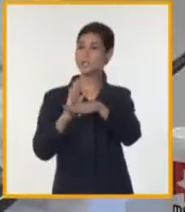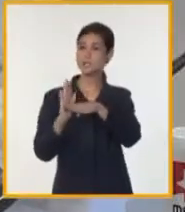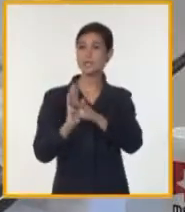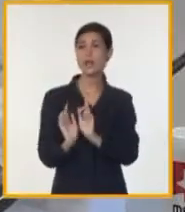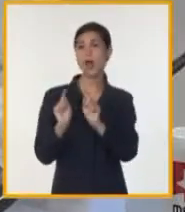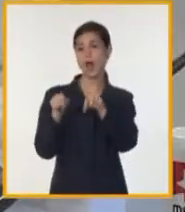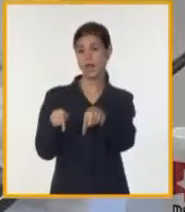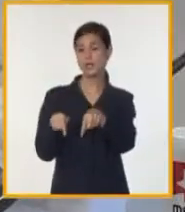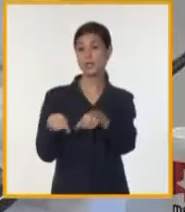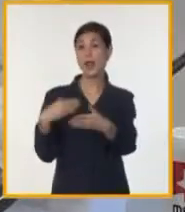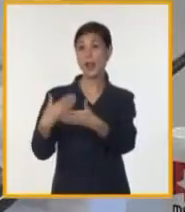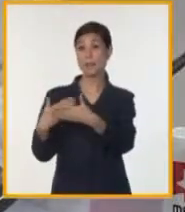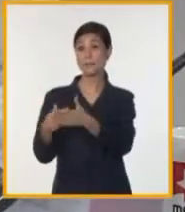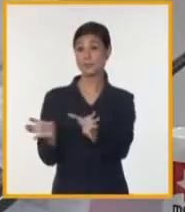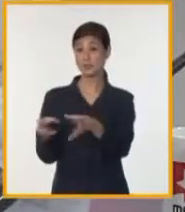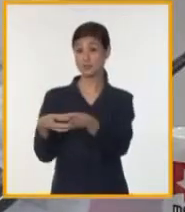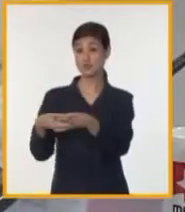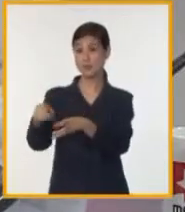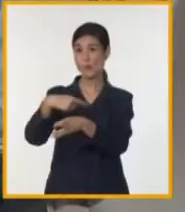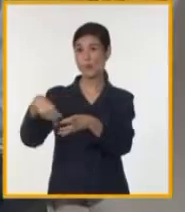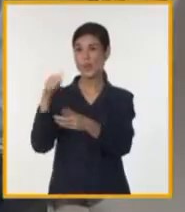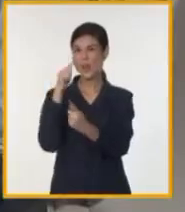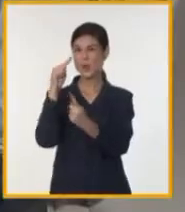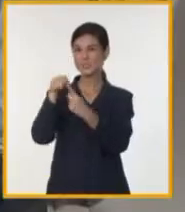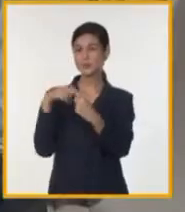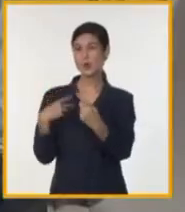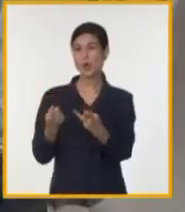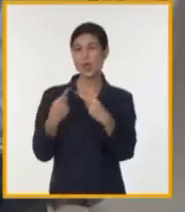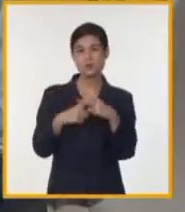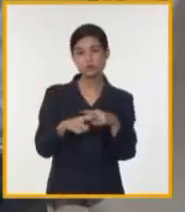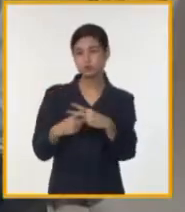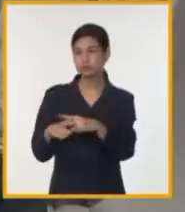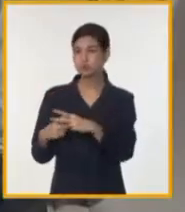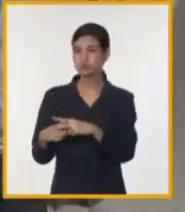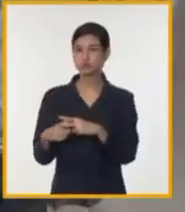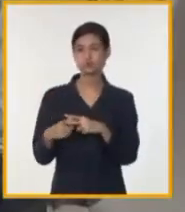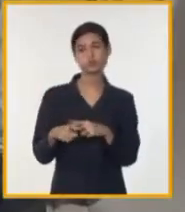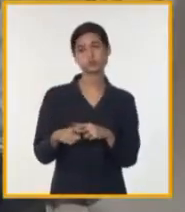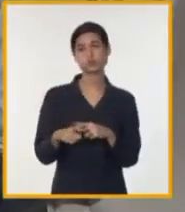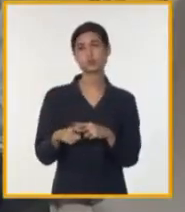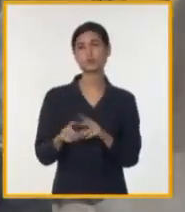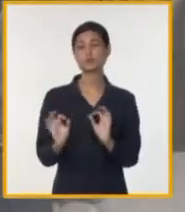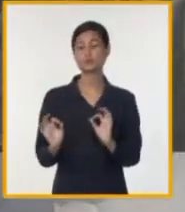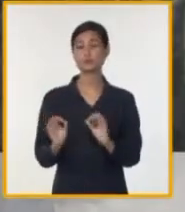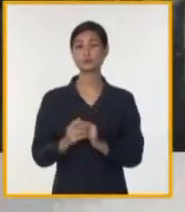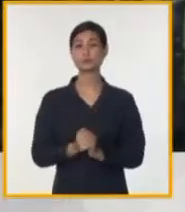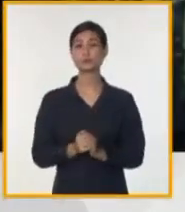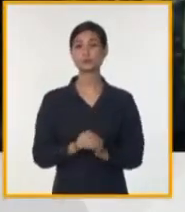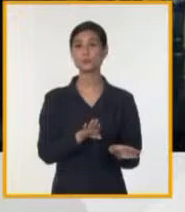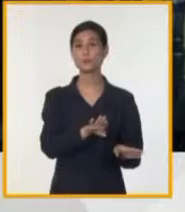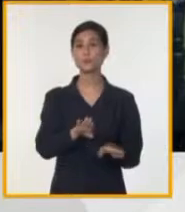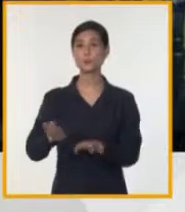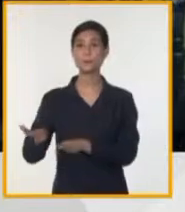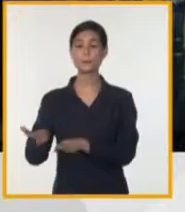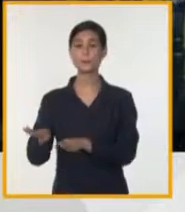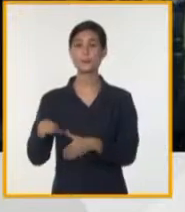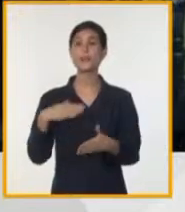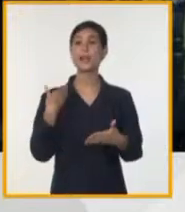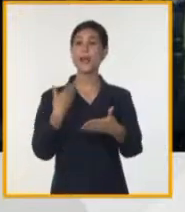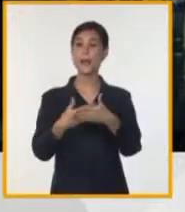talleres. Tradición de trabajo. Con mucha tradición de trabajo y esfuerzo. También tenemos la empresa MCB Servicio,